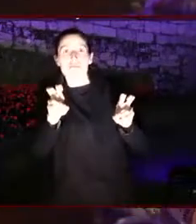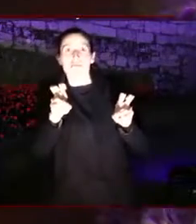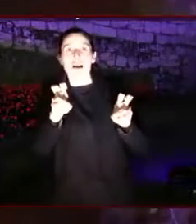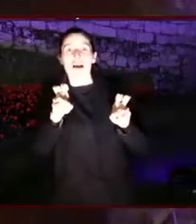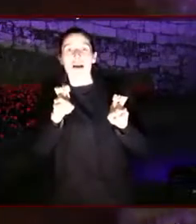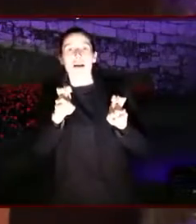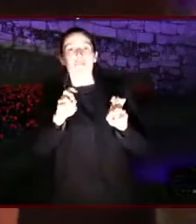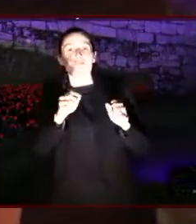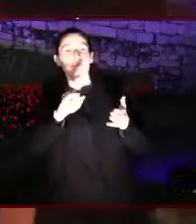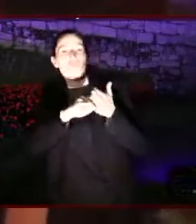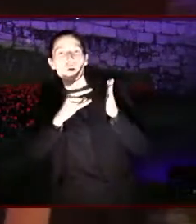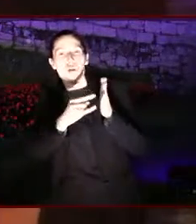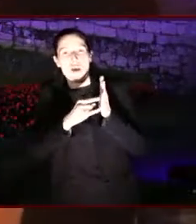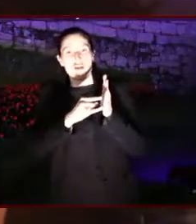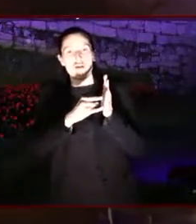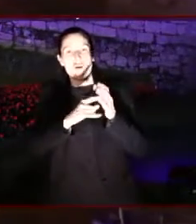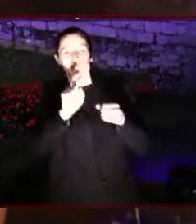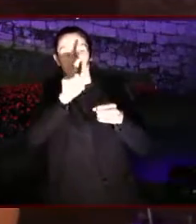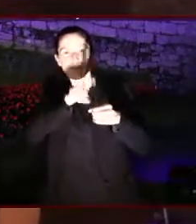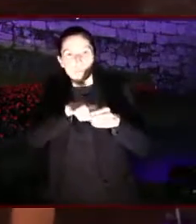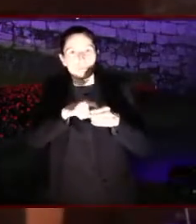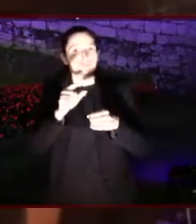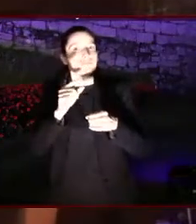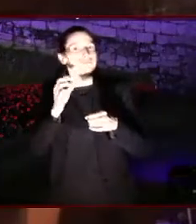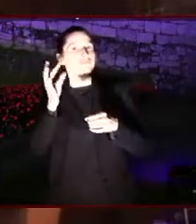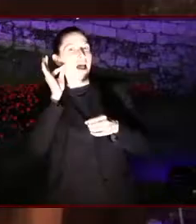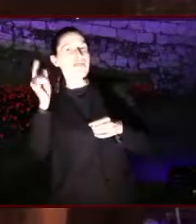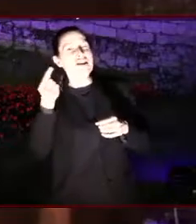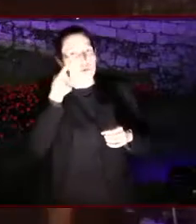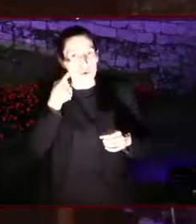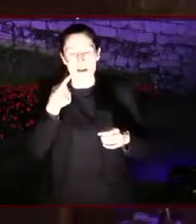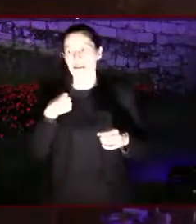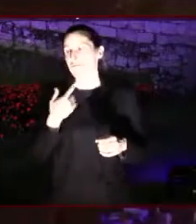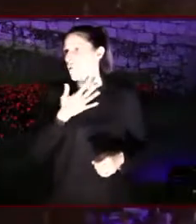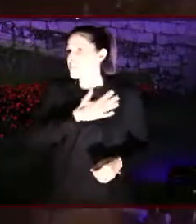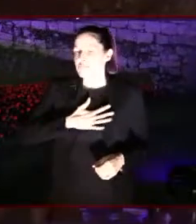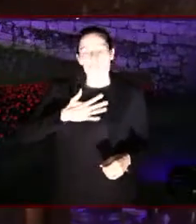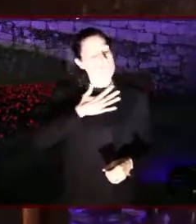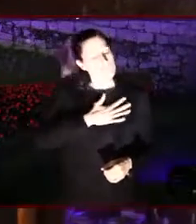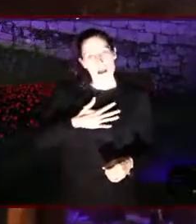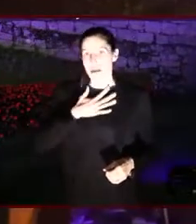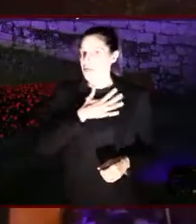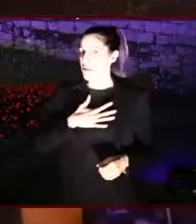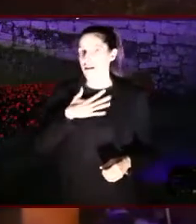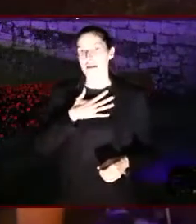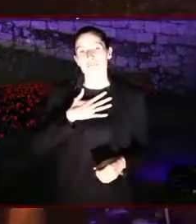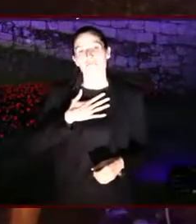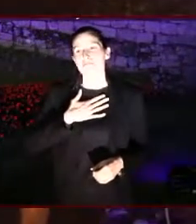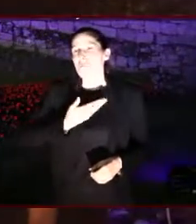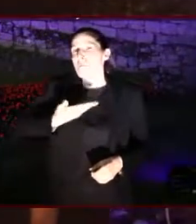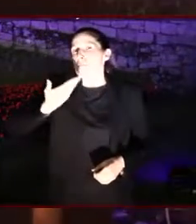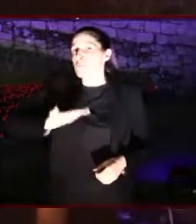pasar por Descubreas. Uf, a ver, para mí fue un placer, o sea, sobre todo trabajar con gente tan